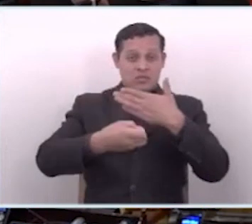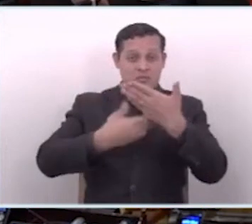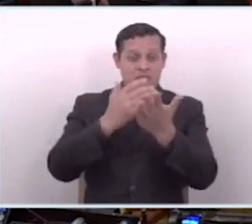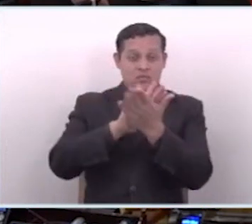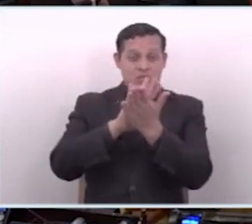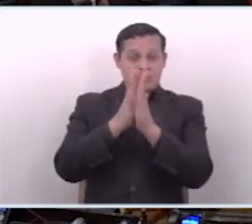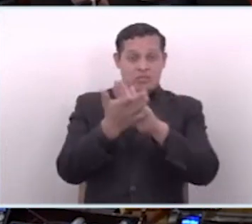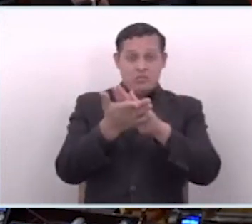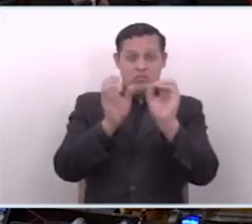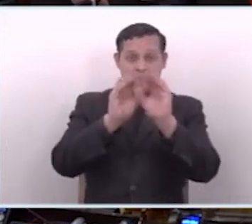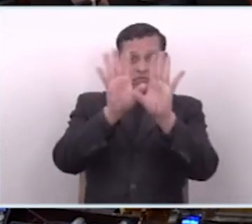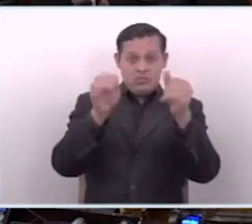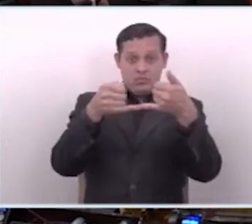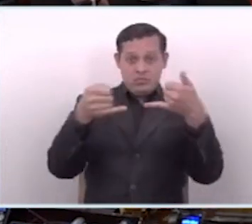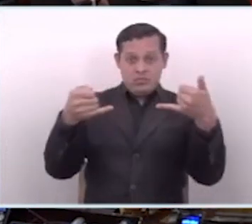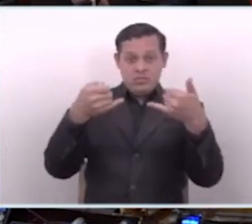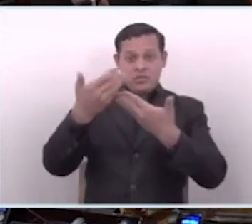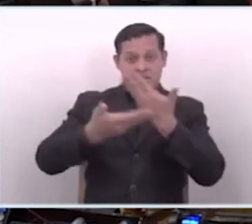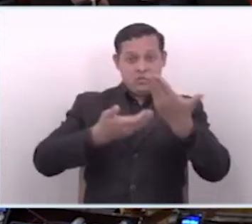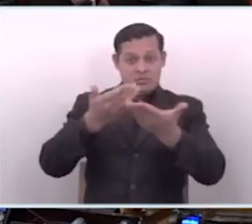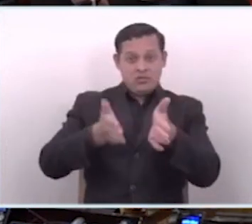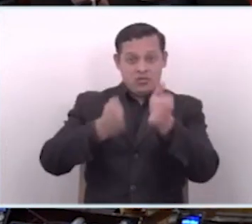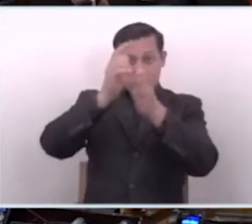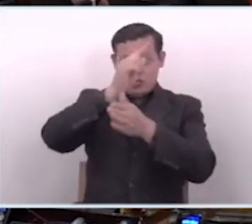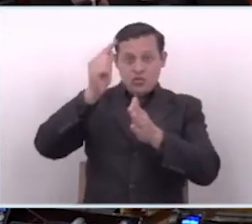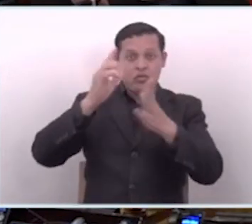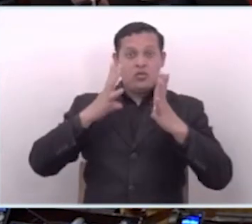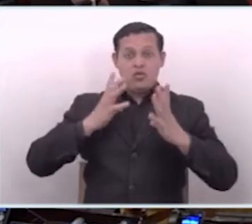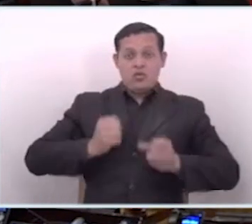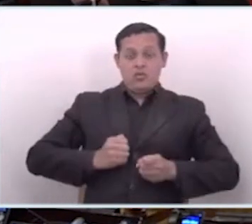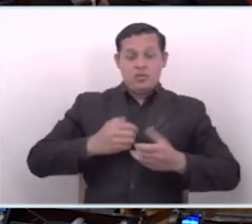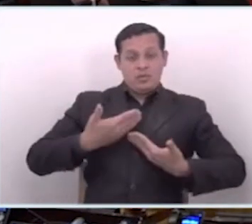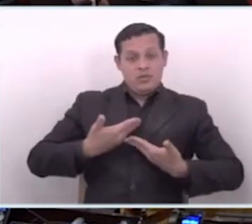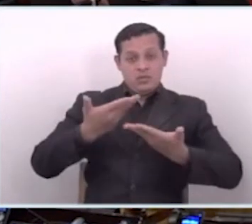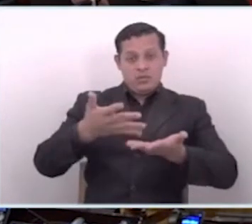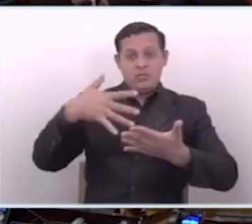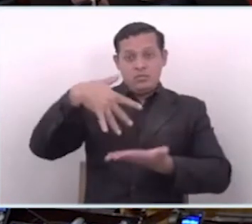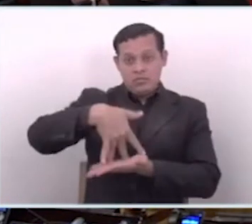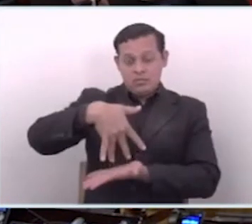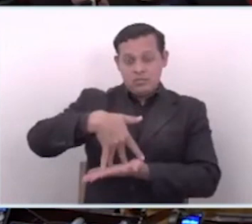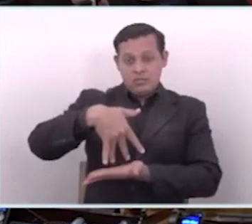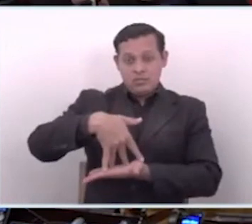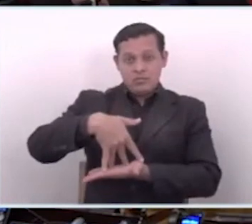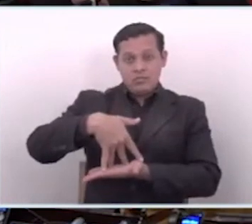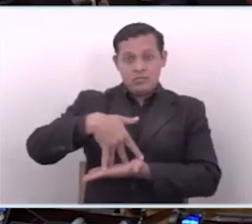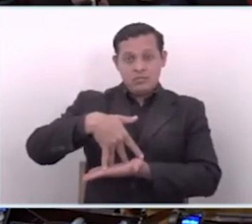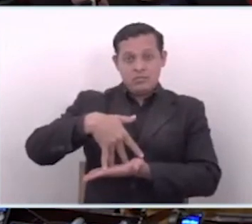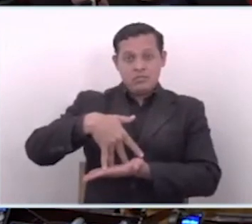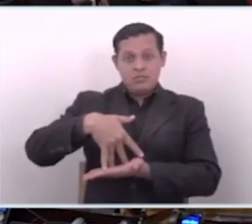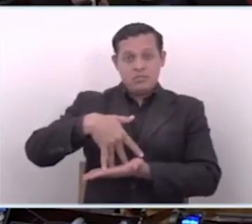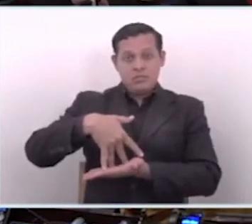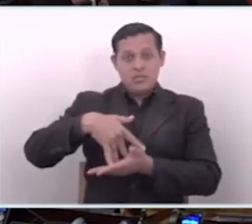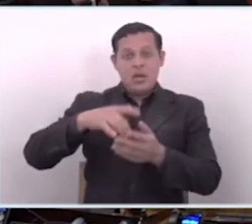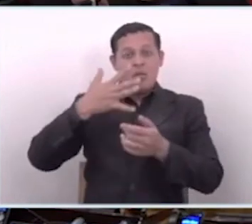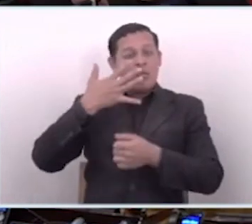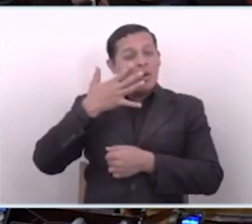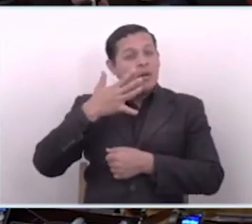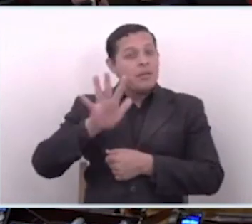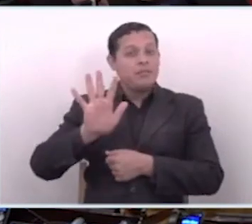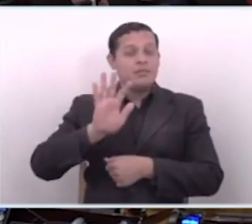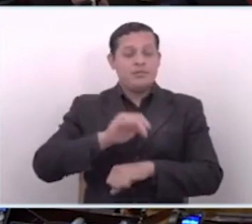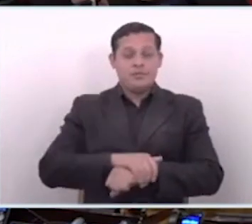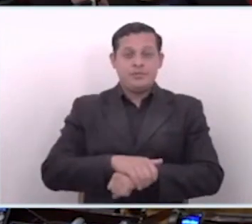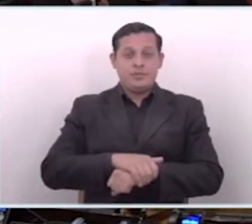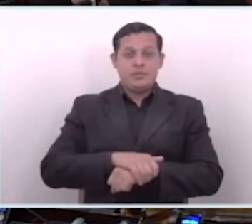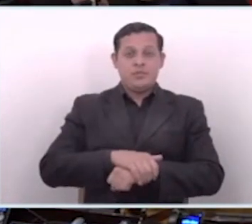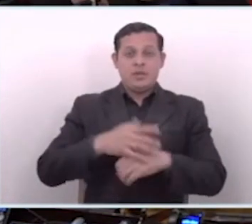digitalmente los diferentes servicios que las entidades del órgano ejecutivo brindan a la población y muestro algunos como ejemplo